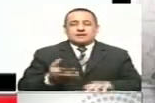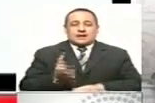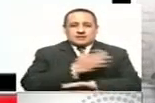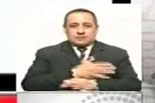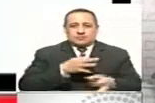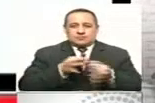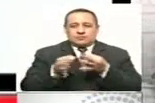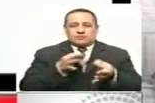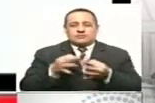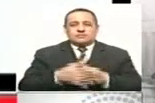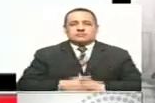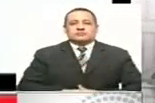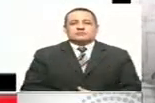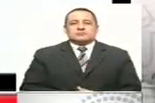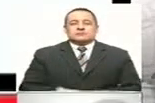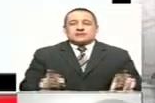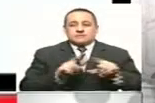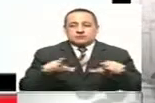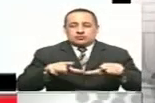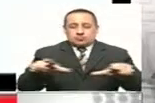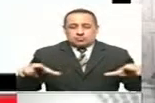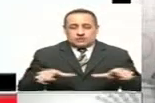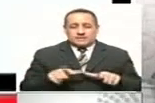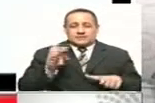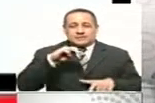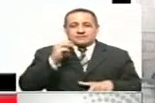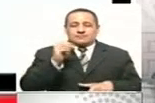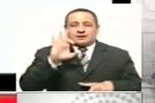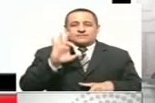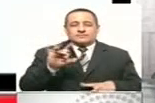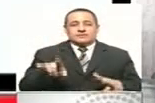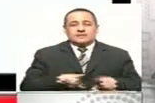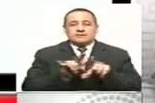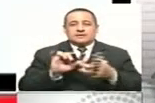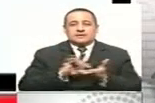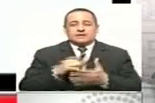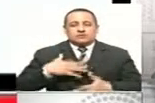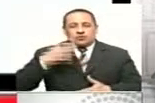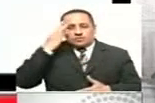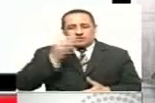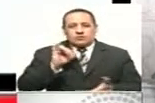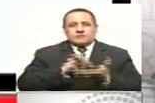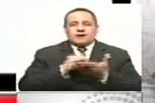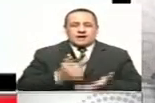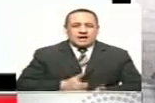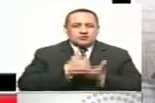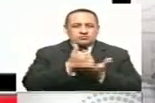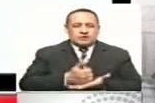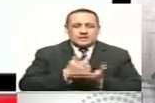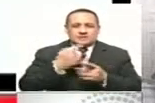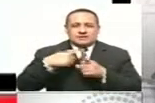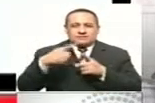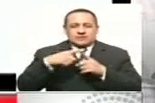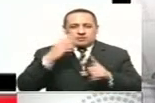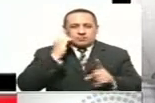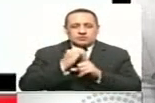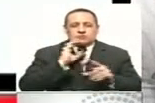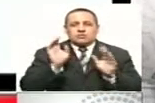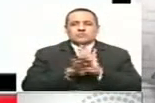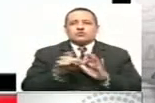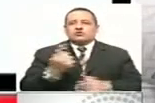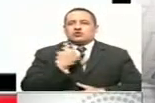comentando. Estas plataformas en realidad creo que van a cumplir varios objetivos, ¿no? No